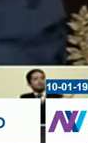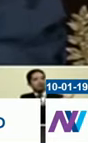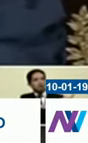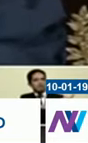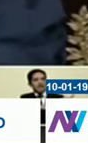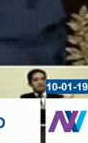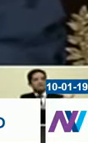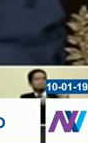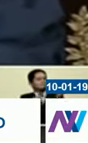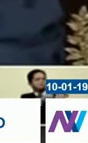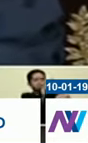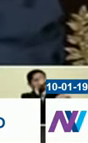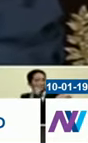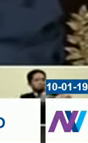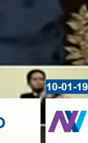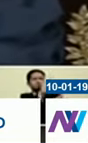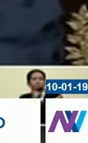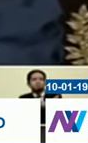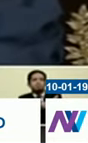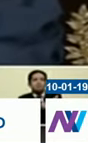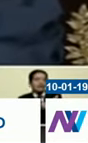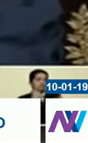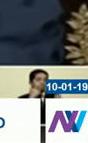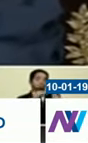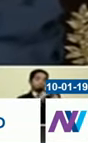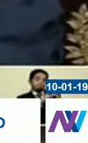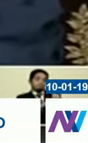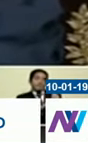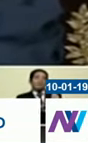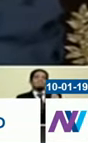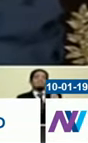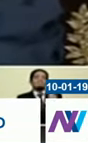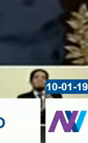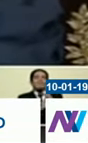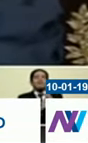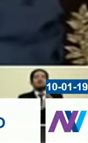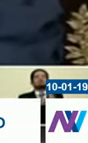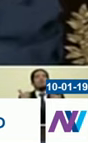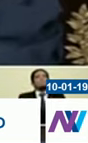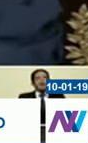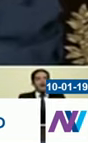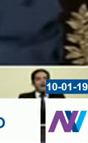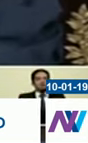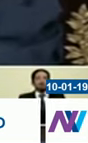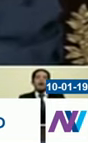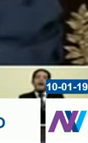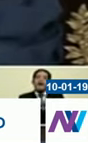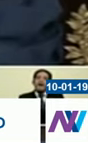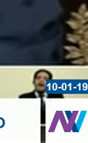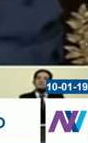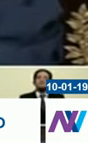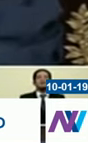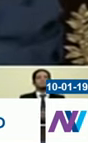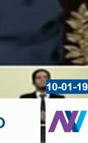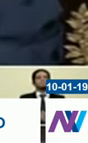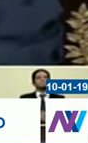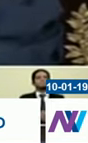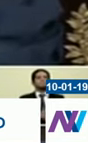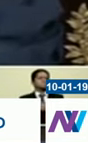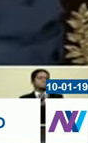y en general la preeminencia de los derechos humanos, la ética y el pluralismo político. Bajo